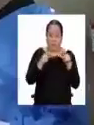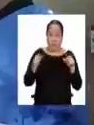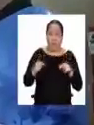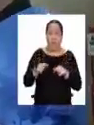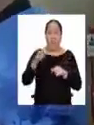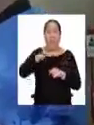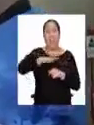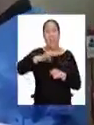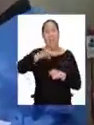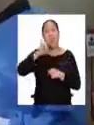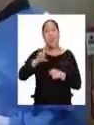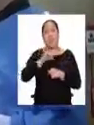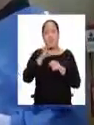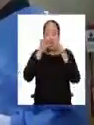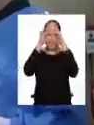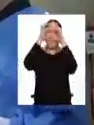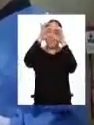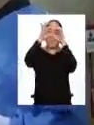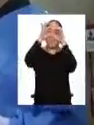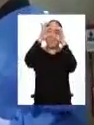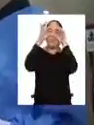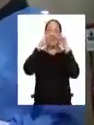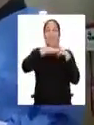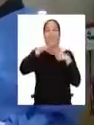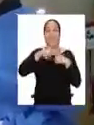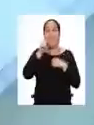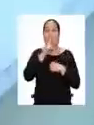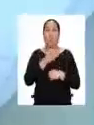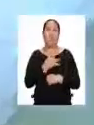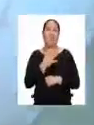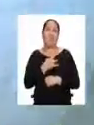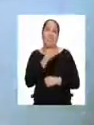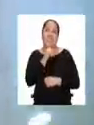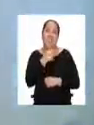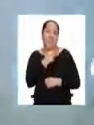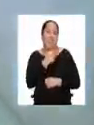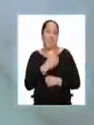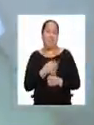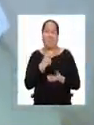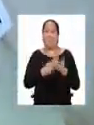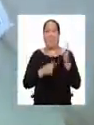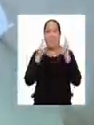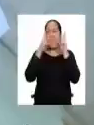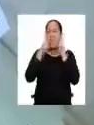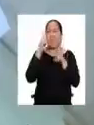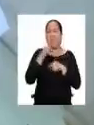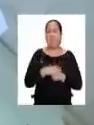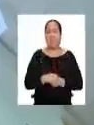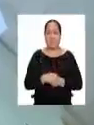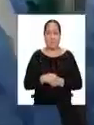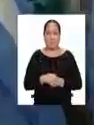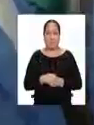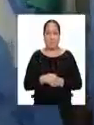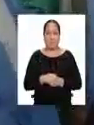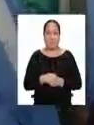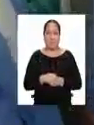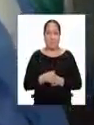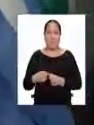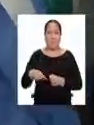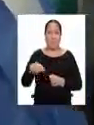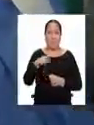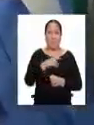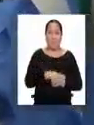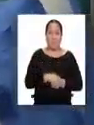el procedimiento. Este software permite que el niño no sienta dolor. ¿Qué es lo que ven los niños? ¿Qué es lo que experimentan cuando Lo que tienen nosotros hacemos